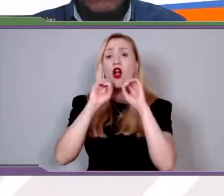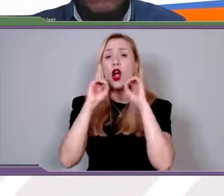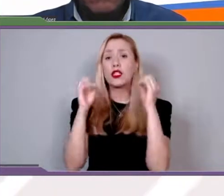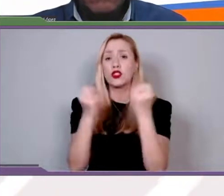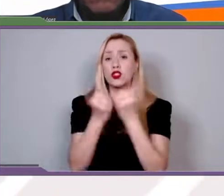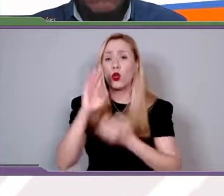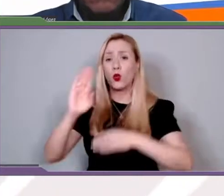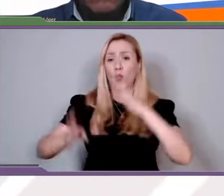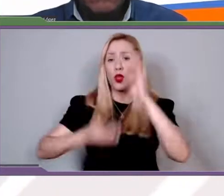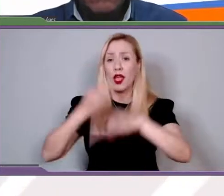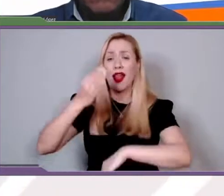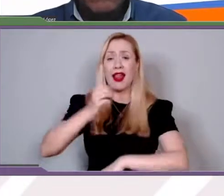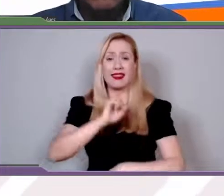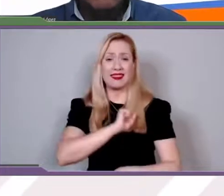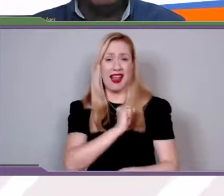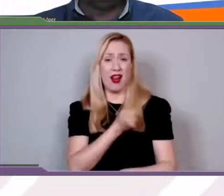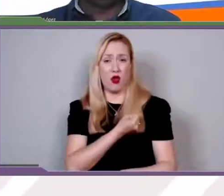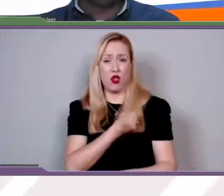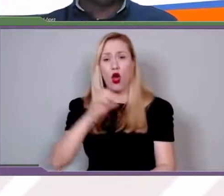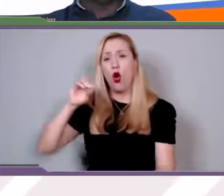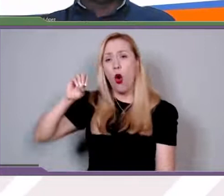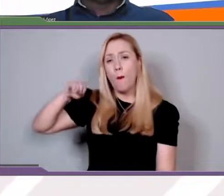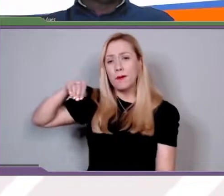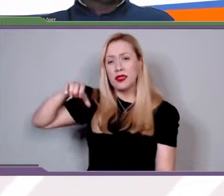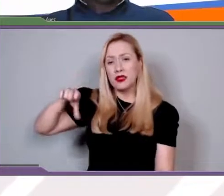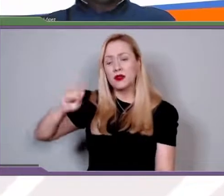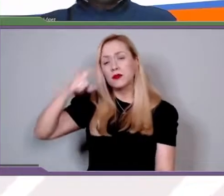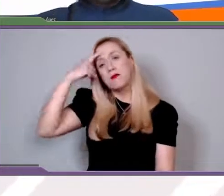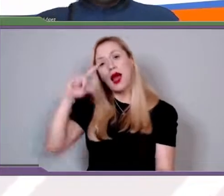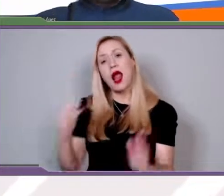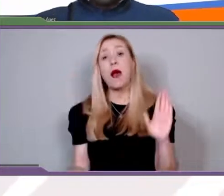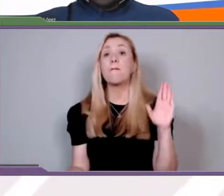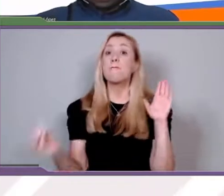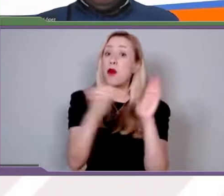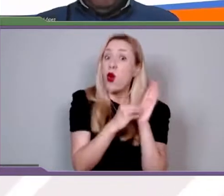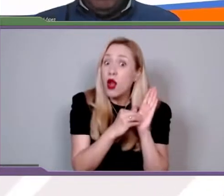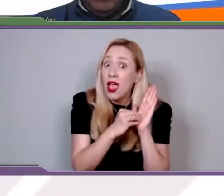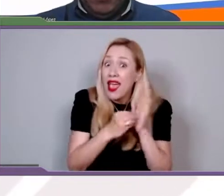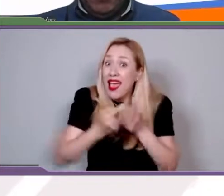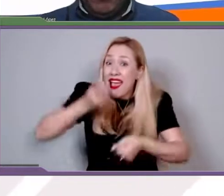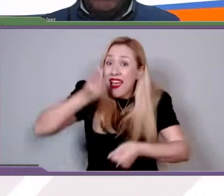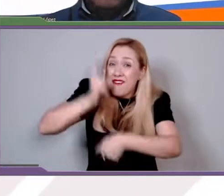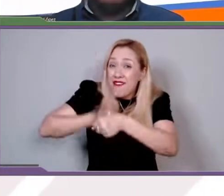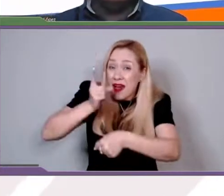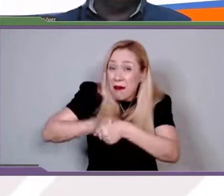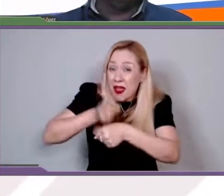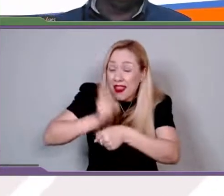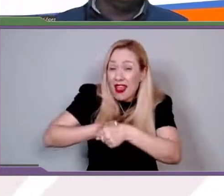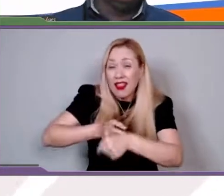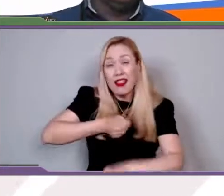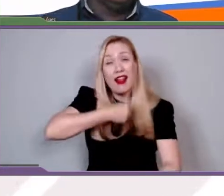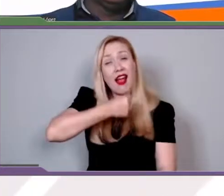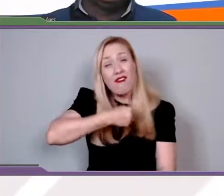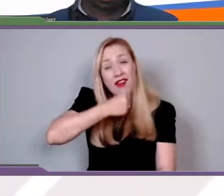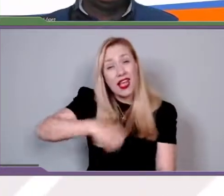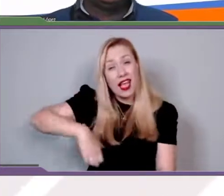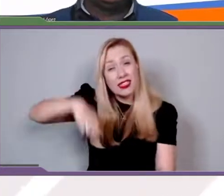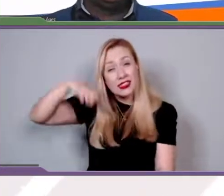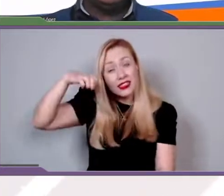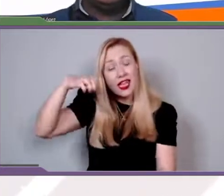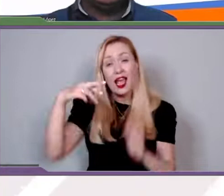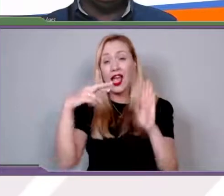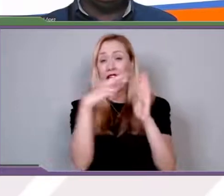Salud, para incluir como enfermedad a la vejez en el manual, no es manual,